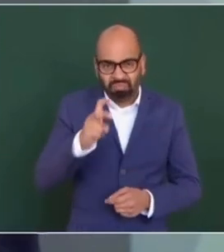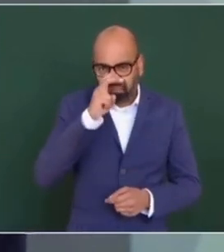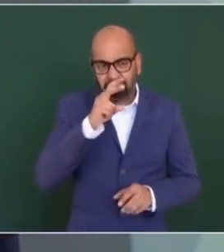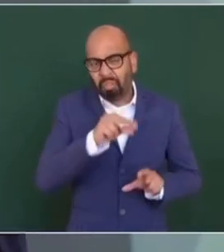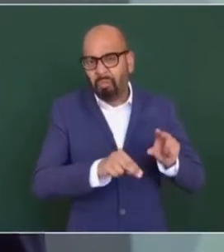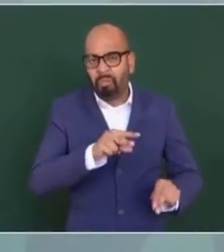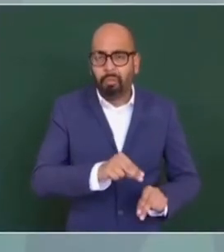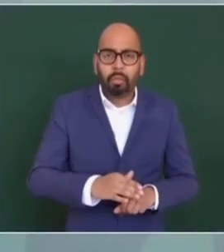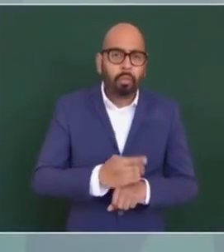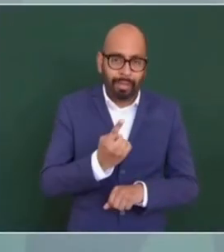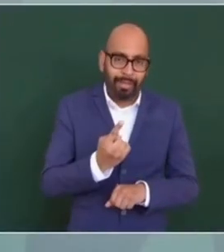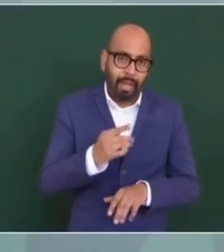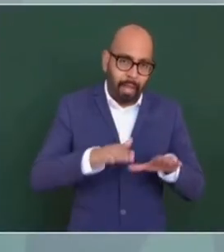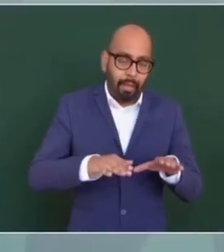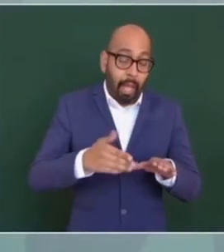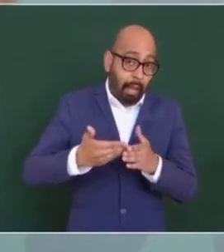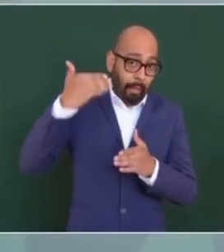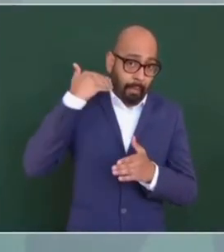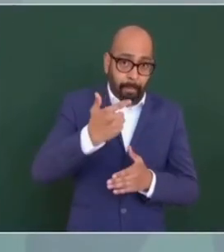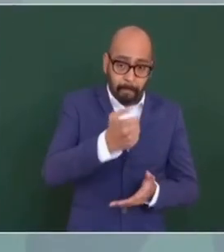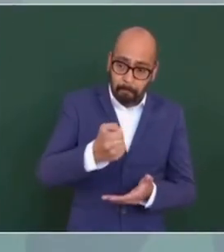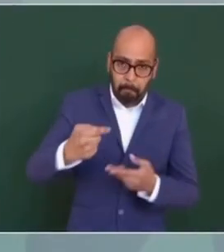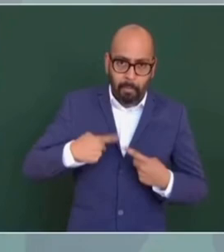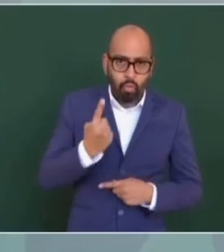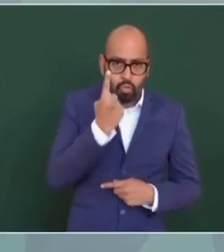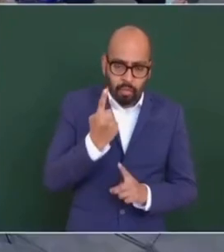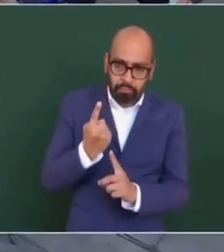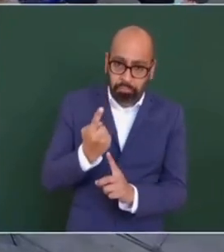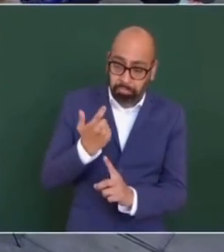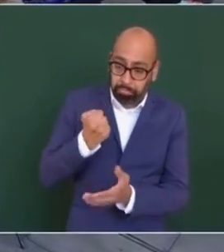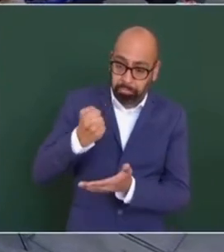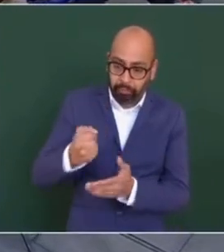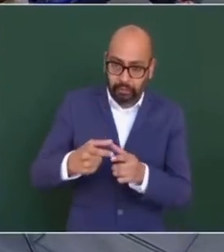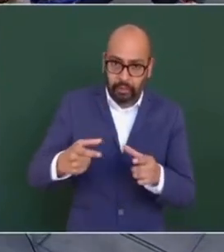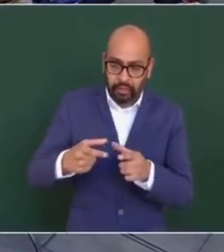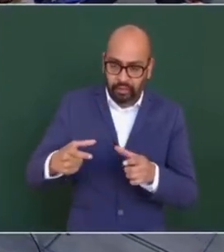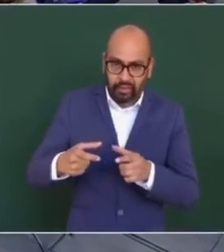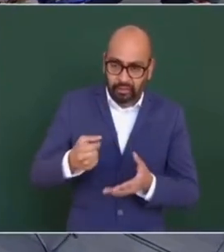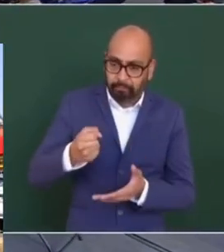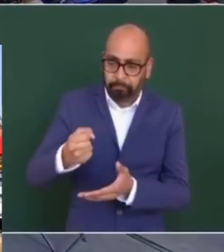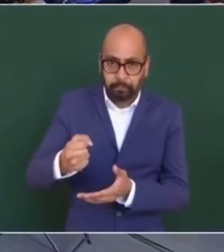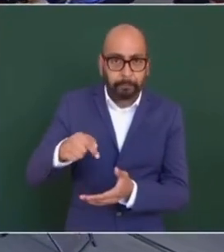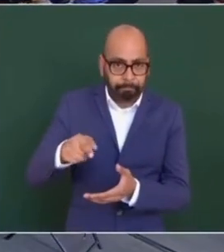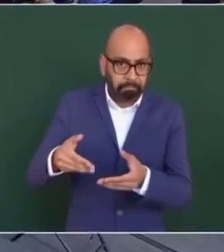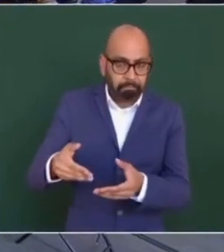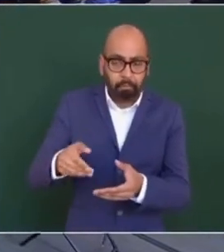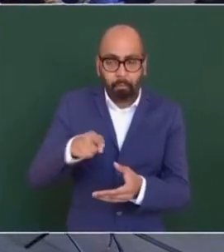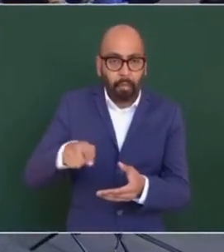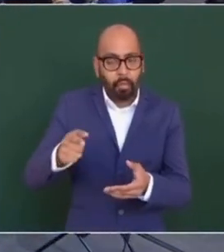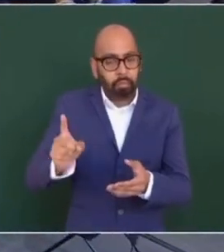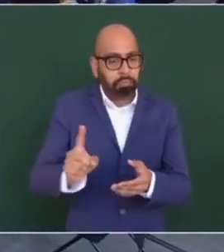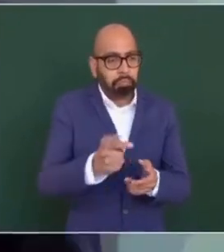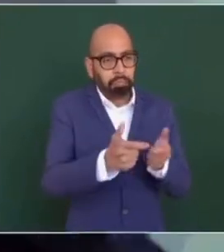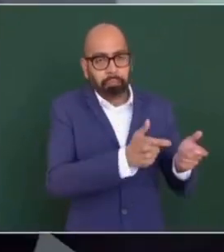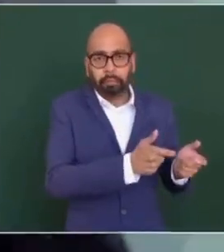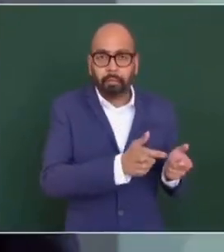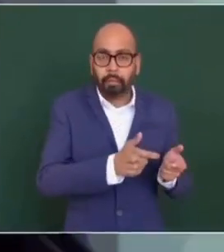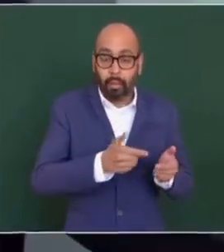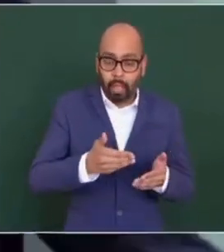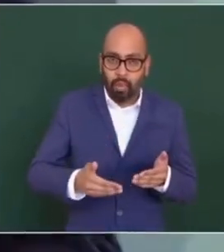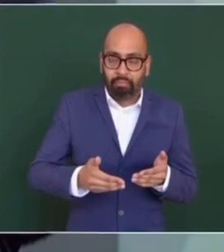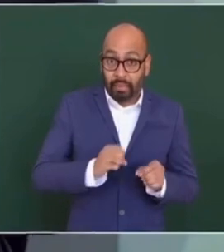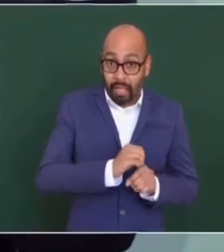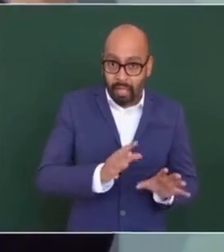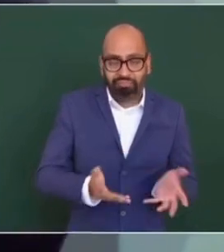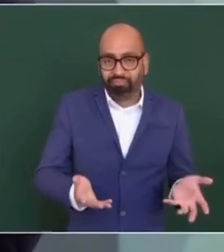hay pagadores que son los que entregan los cheques a los maestros y no está eso muy transparente, no es muy claro. Pero ahora con Alfredo,